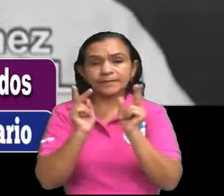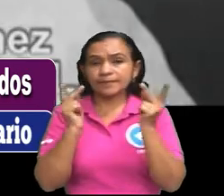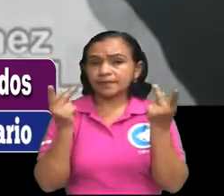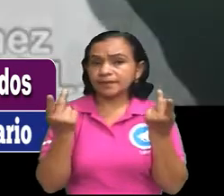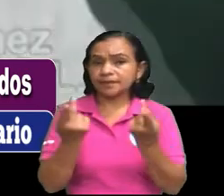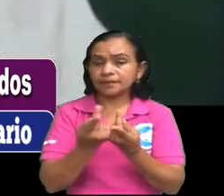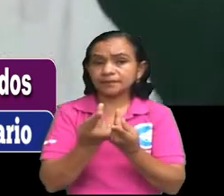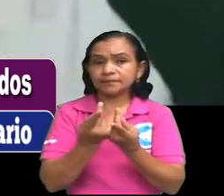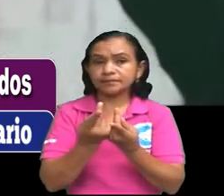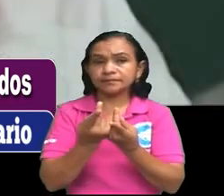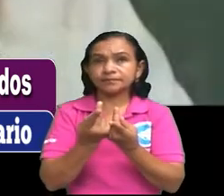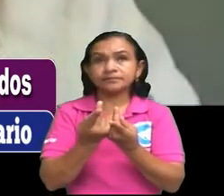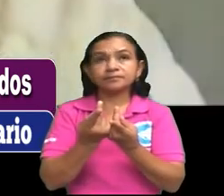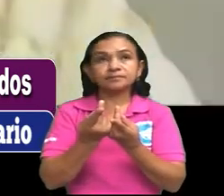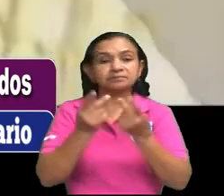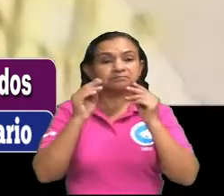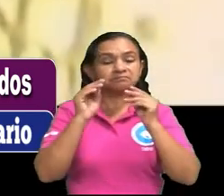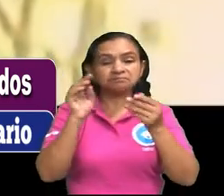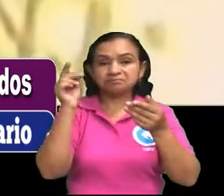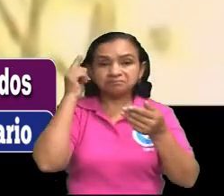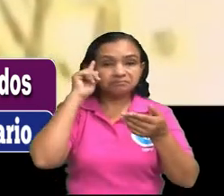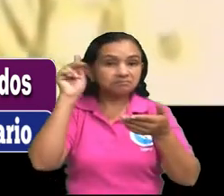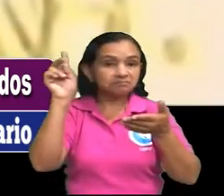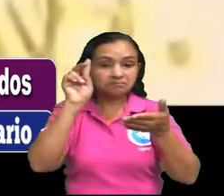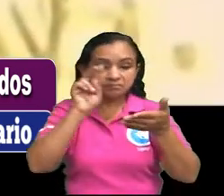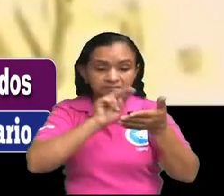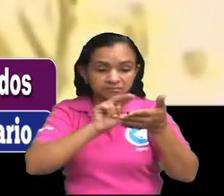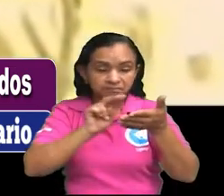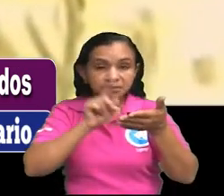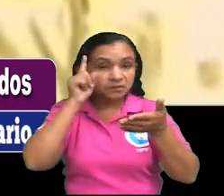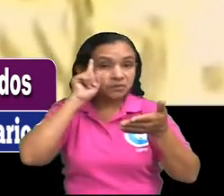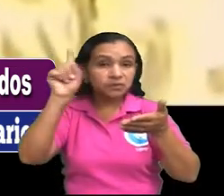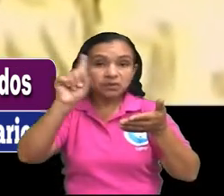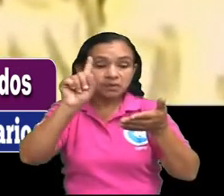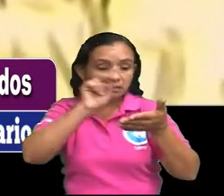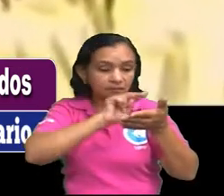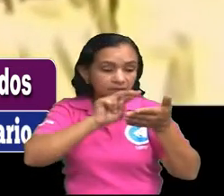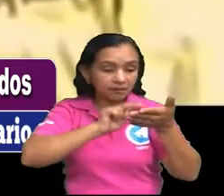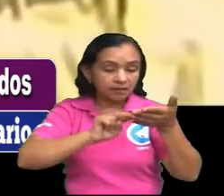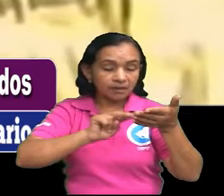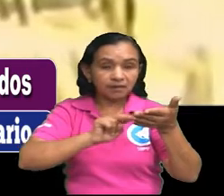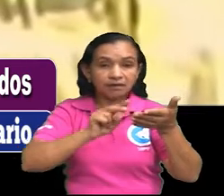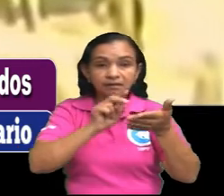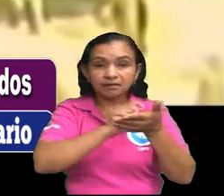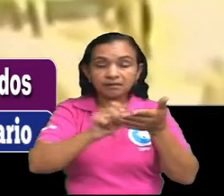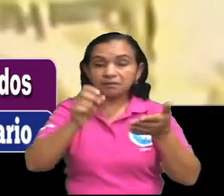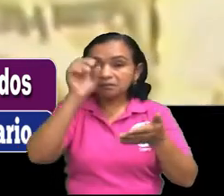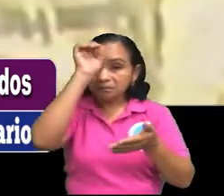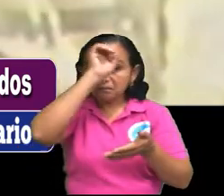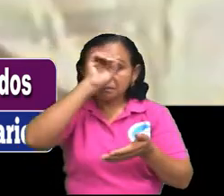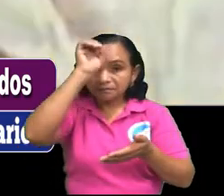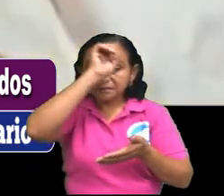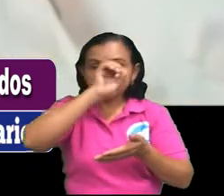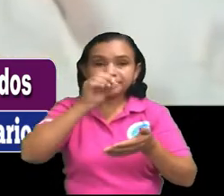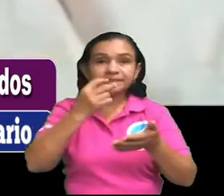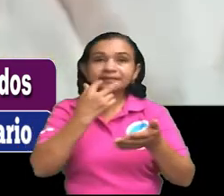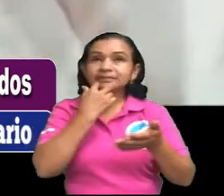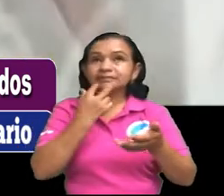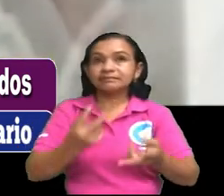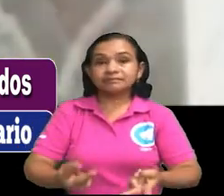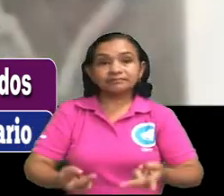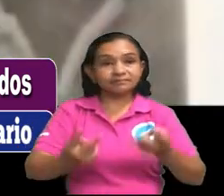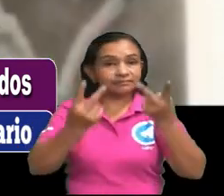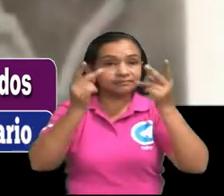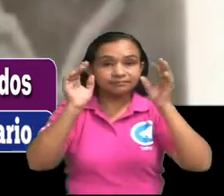estaba alfabetizado, con grandes niveles de ignorancia, no tenía condiciones.